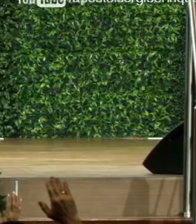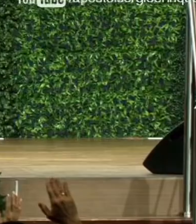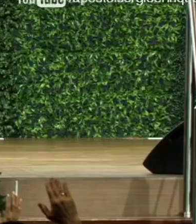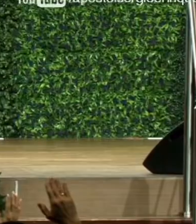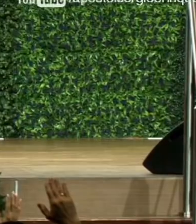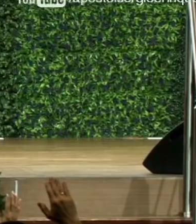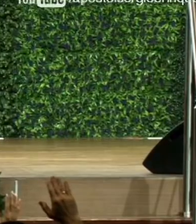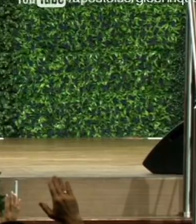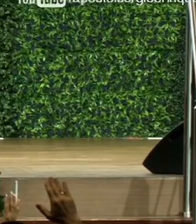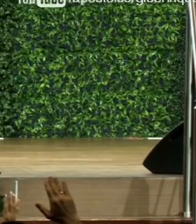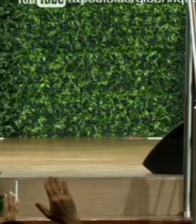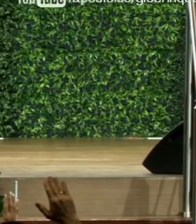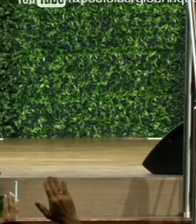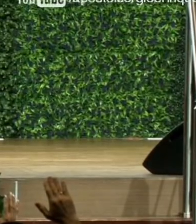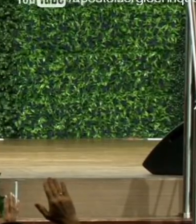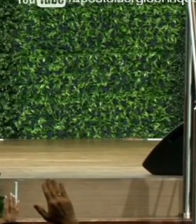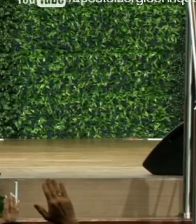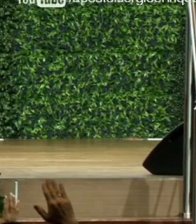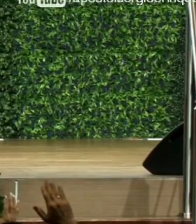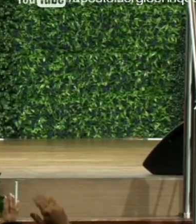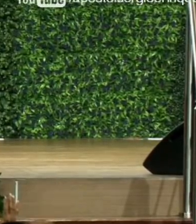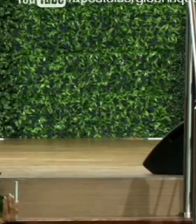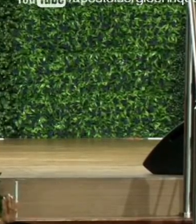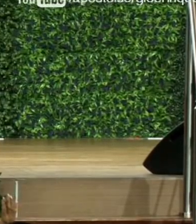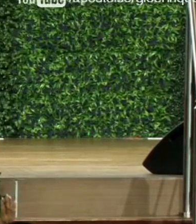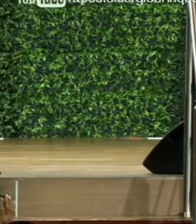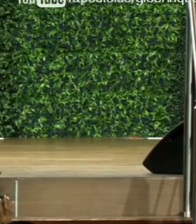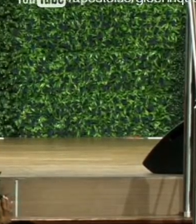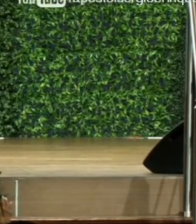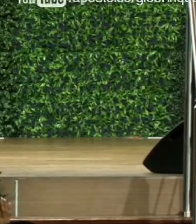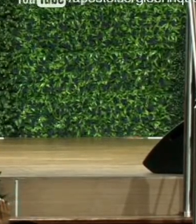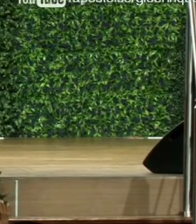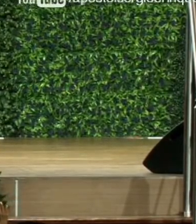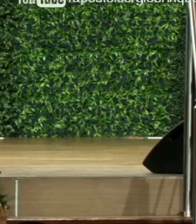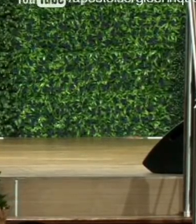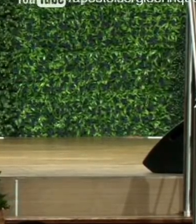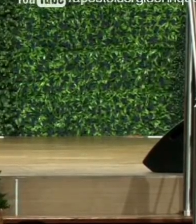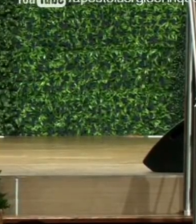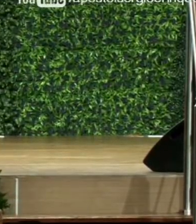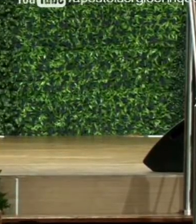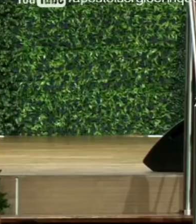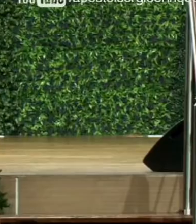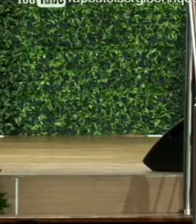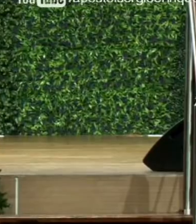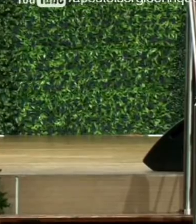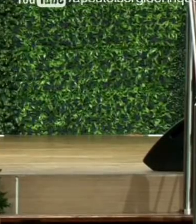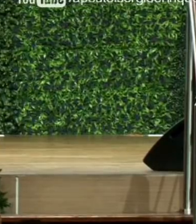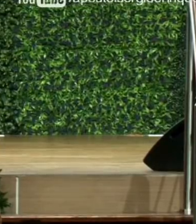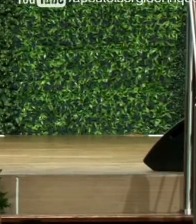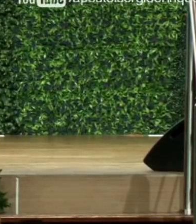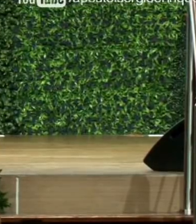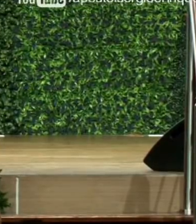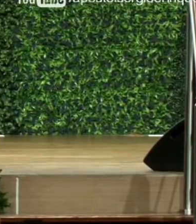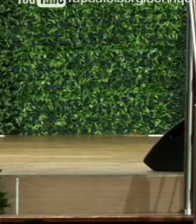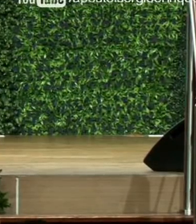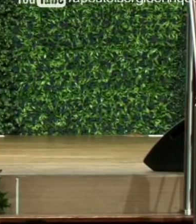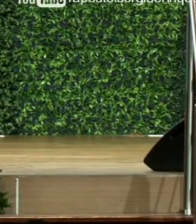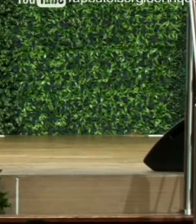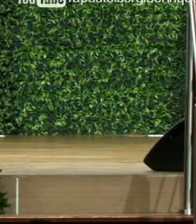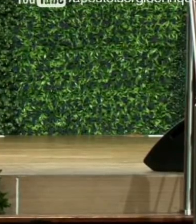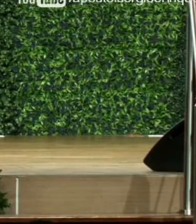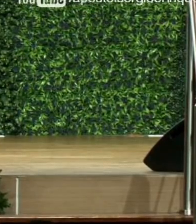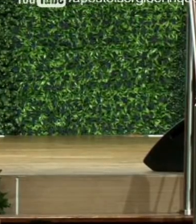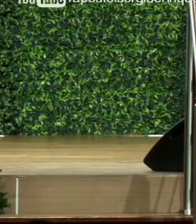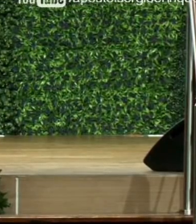carne. Bendícenos, Señor, y bendice también este magno evento para que recibamos de ti